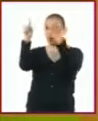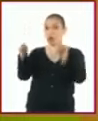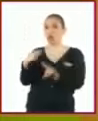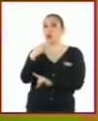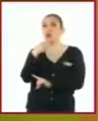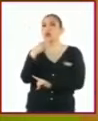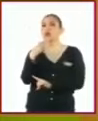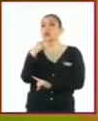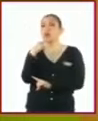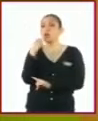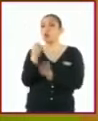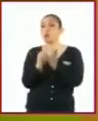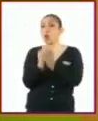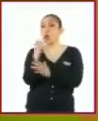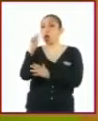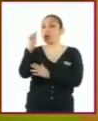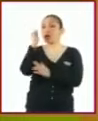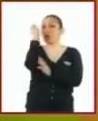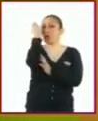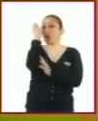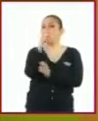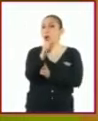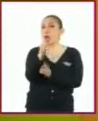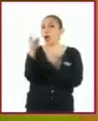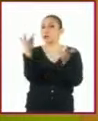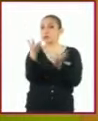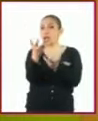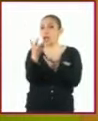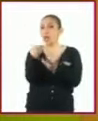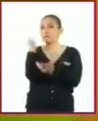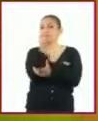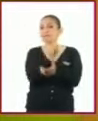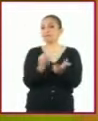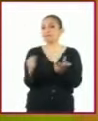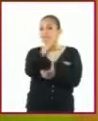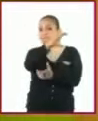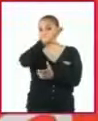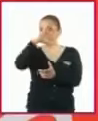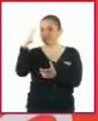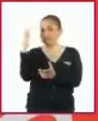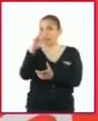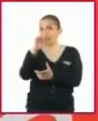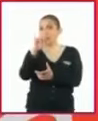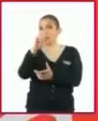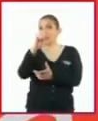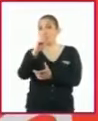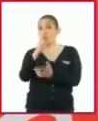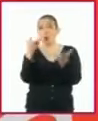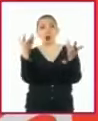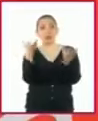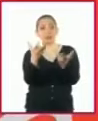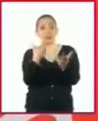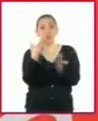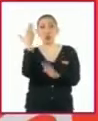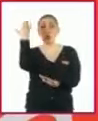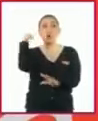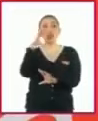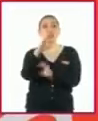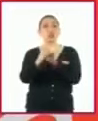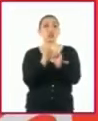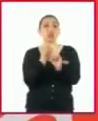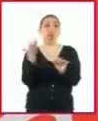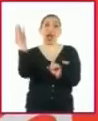utilizó una innovadora técnica para realizar el famoso retrato. La realizó hace más de